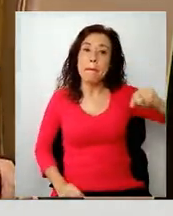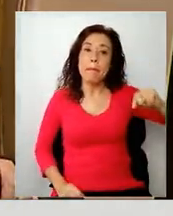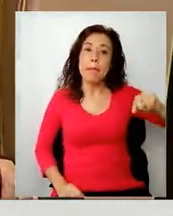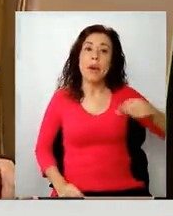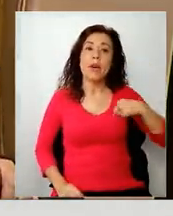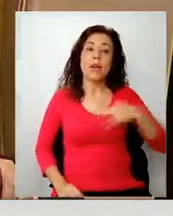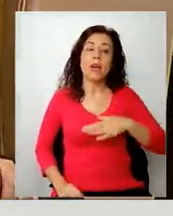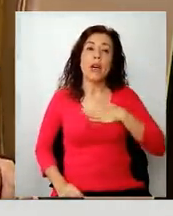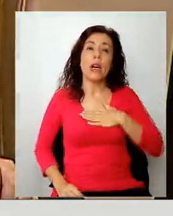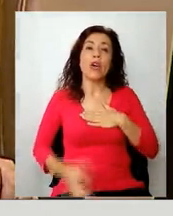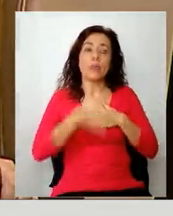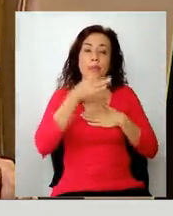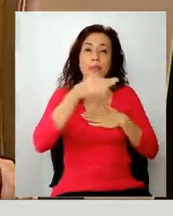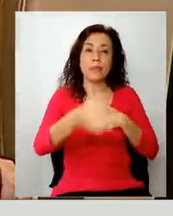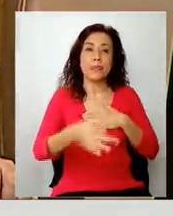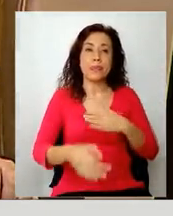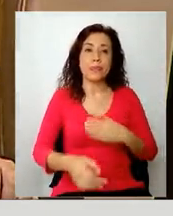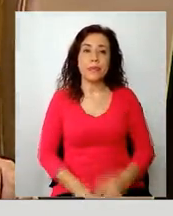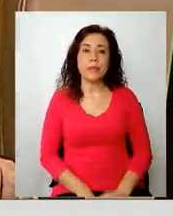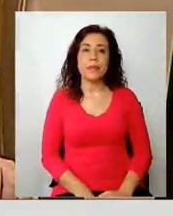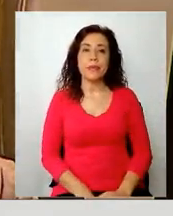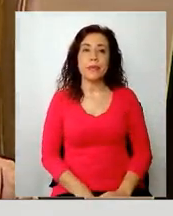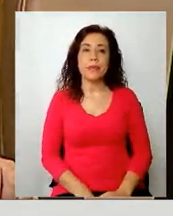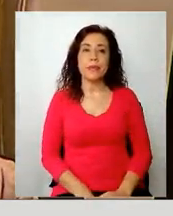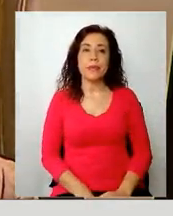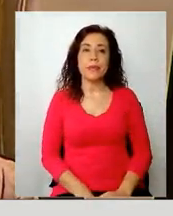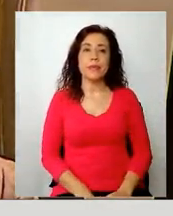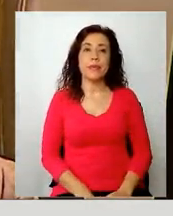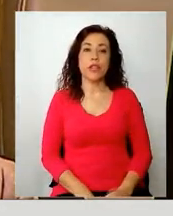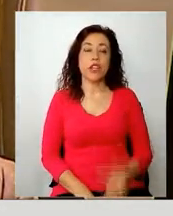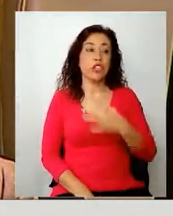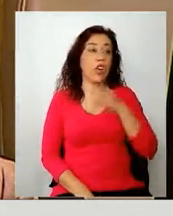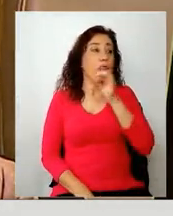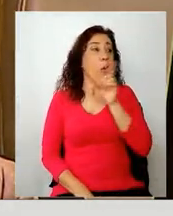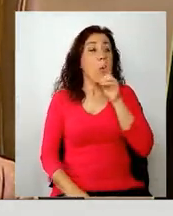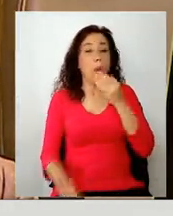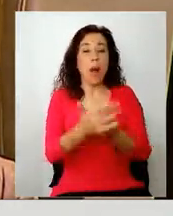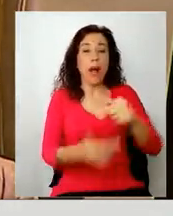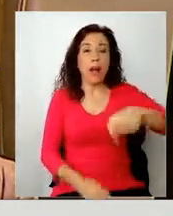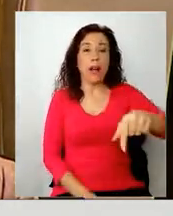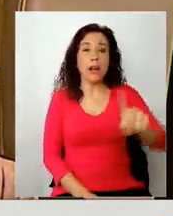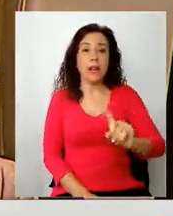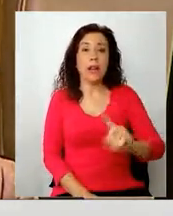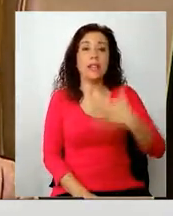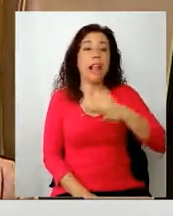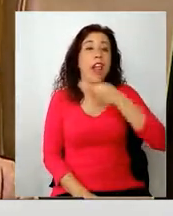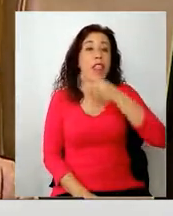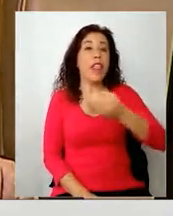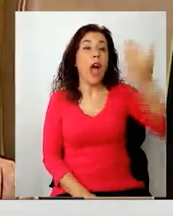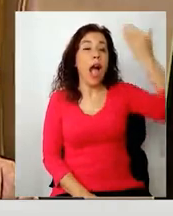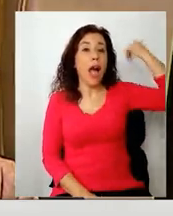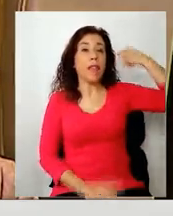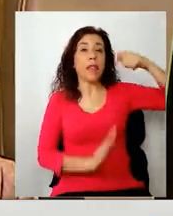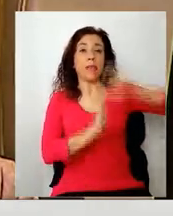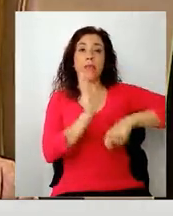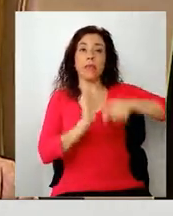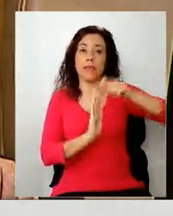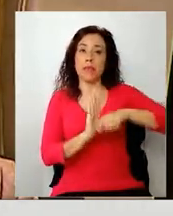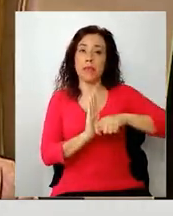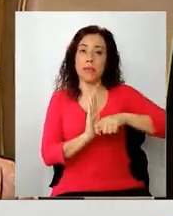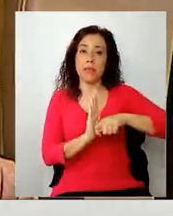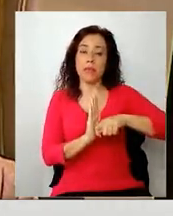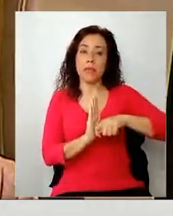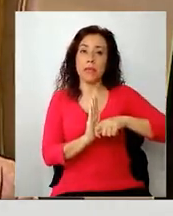punto porque no es que lo estoy diciendo Recién ahora ya lo había señalado meses atrás que si no